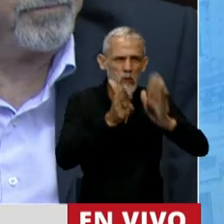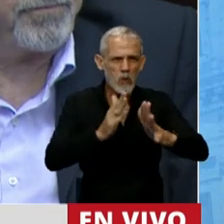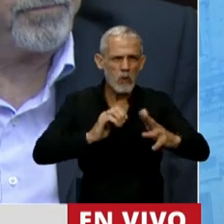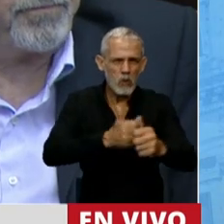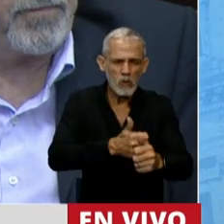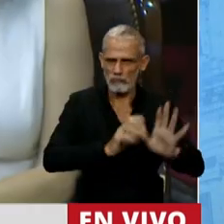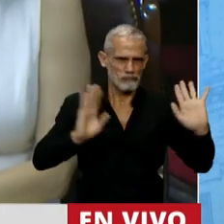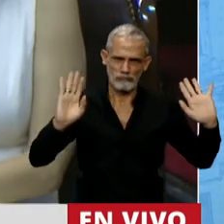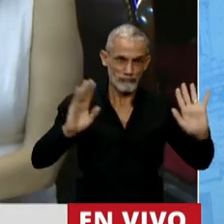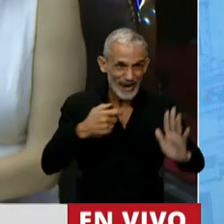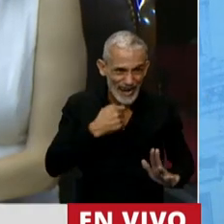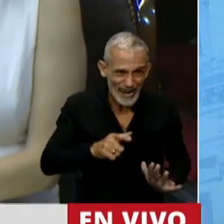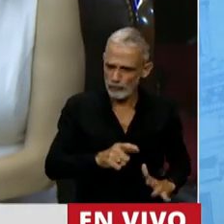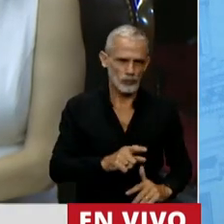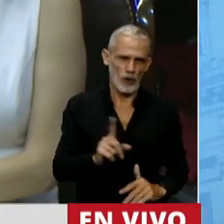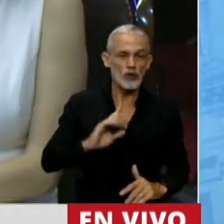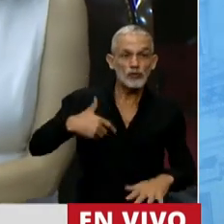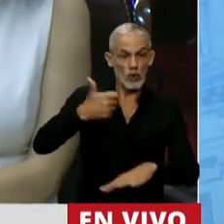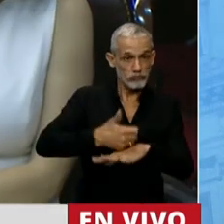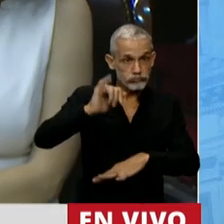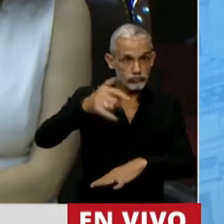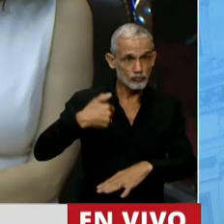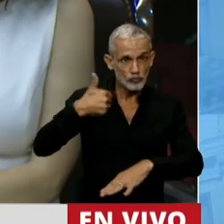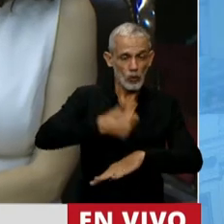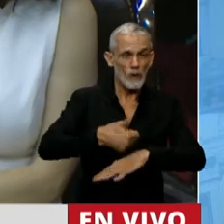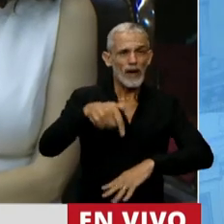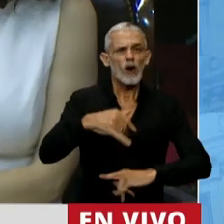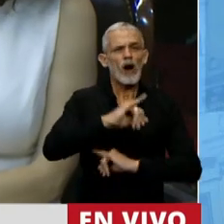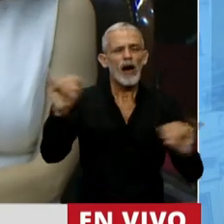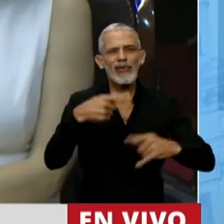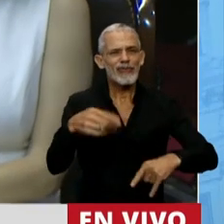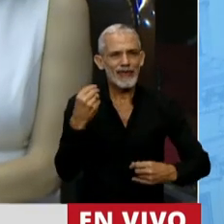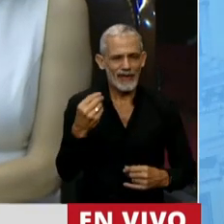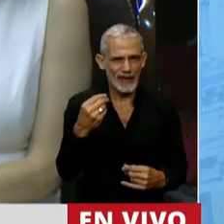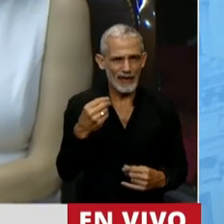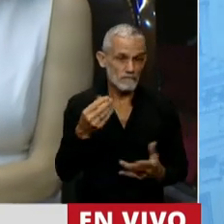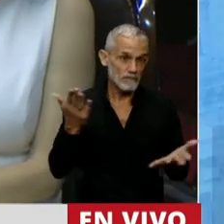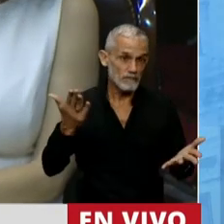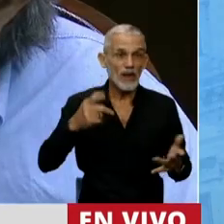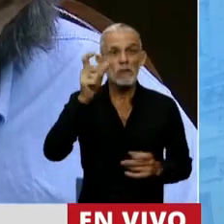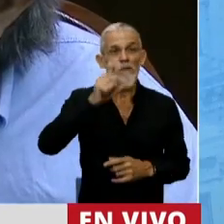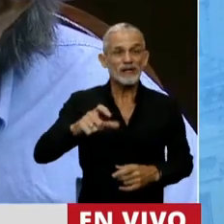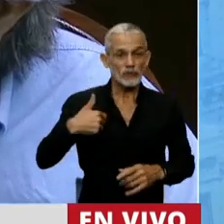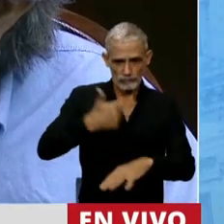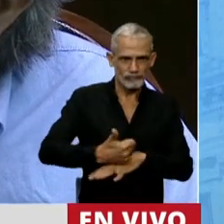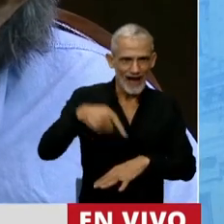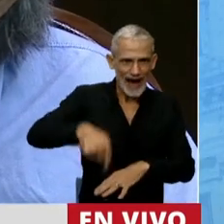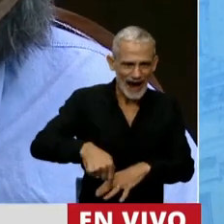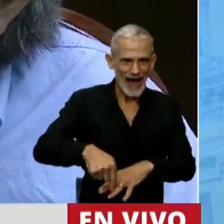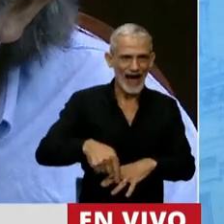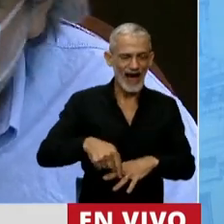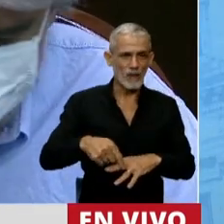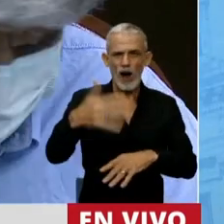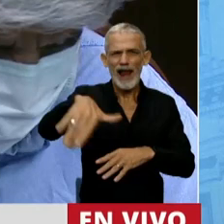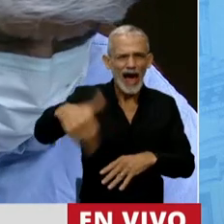maltratadas. Sí, vengo y digo hoy, señor presidente, que quienes estamos acá, quienes están